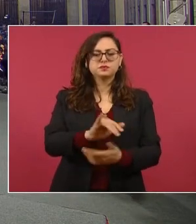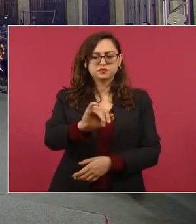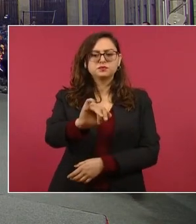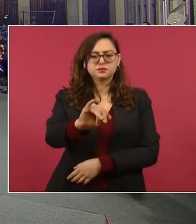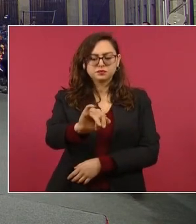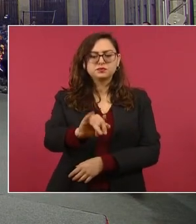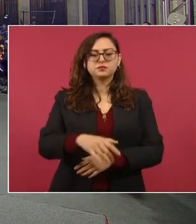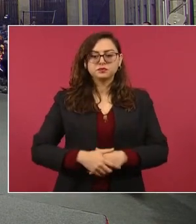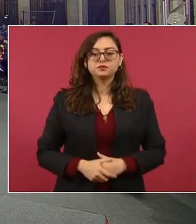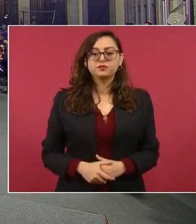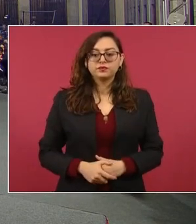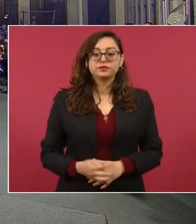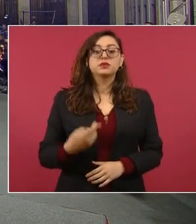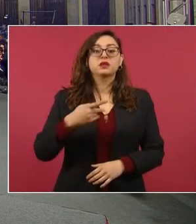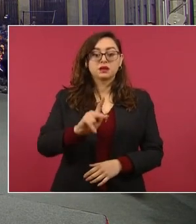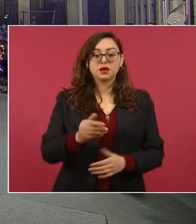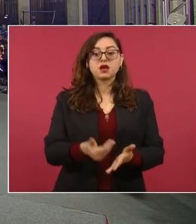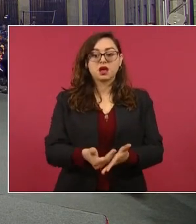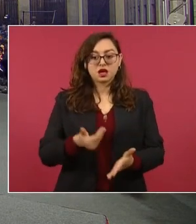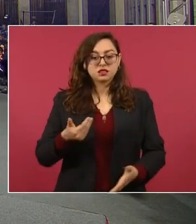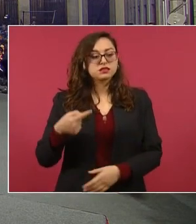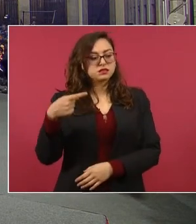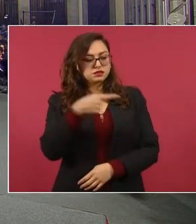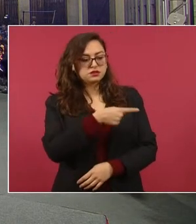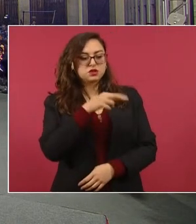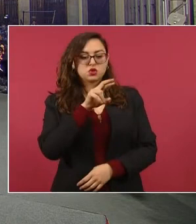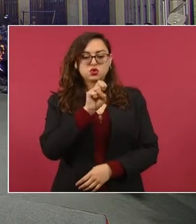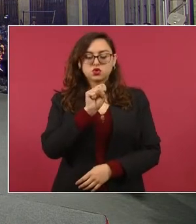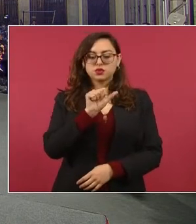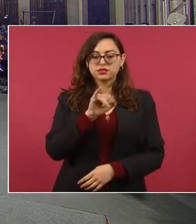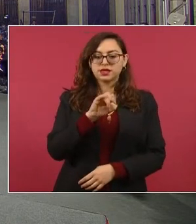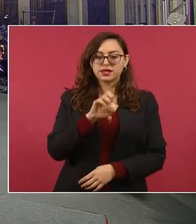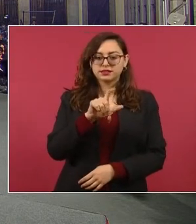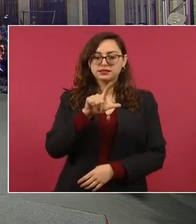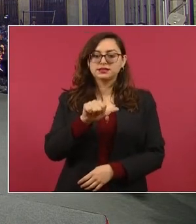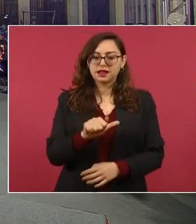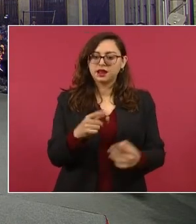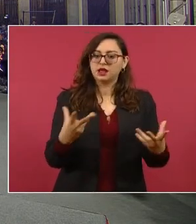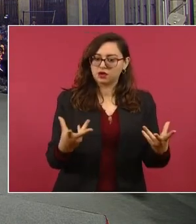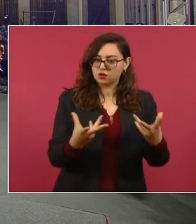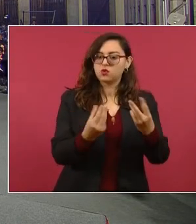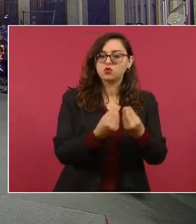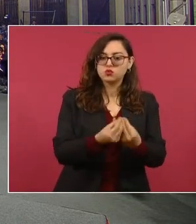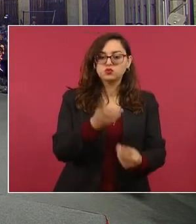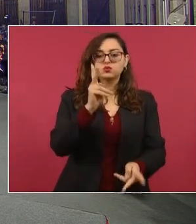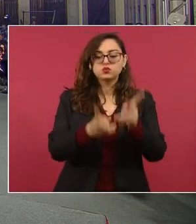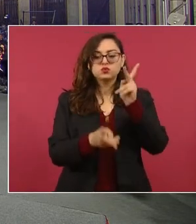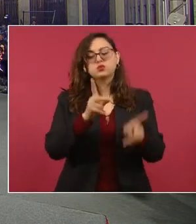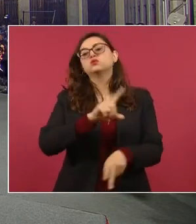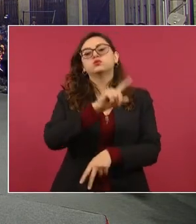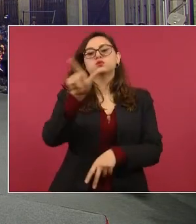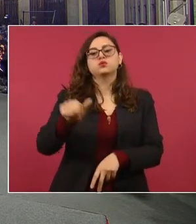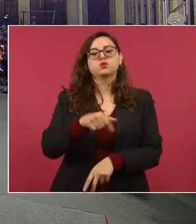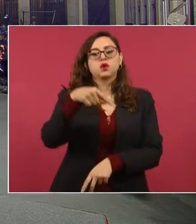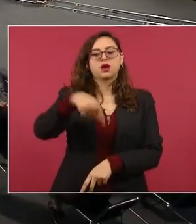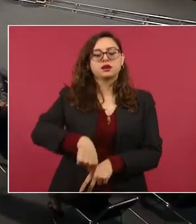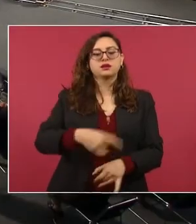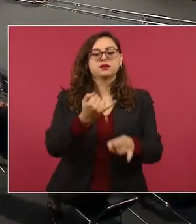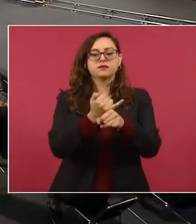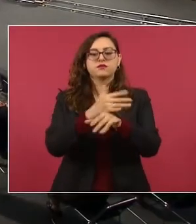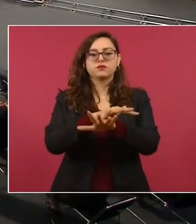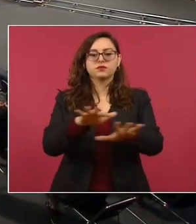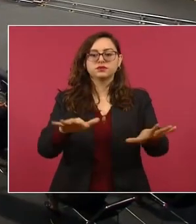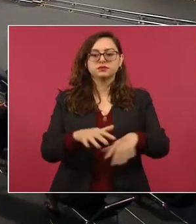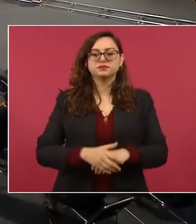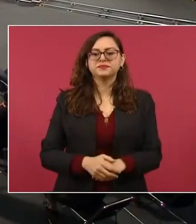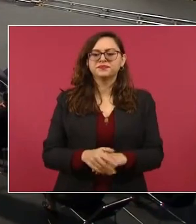Pero antes de eso, Rosa Isela, y aquí vamos a presentar los informes, porque no es nada más el caso de Veracruz,